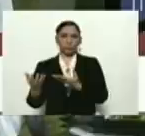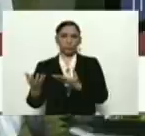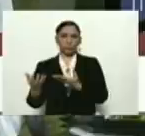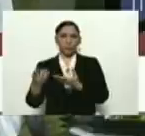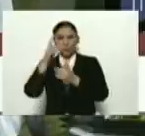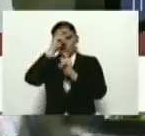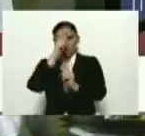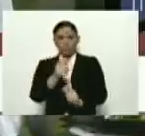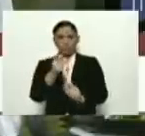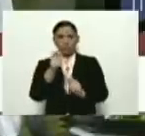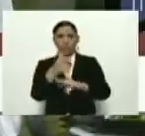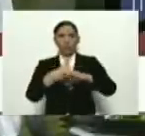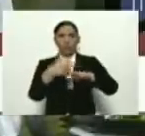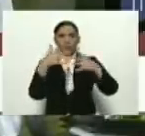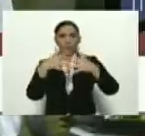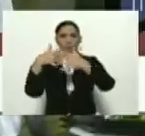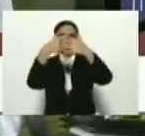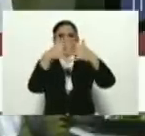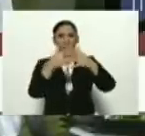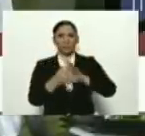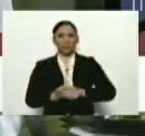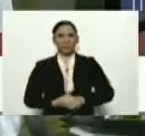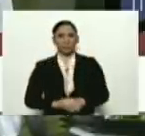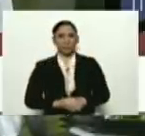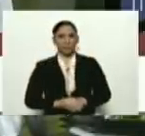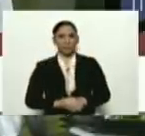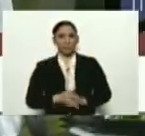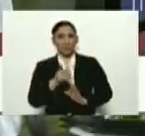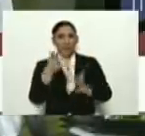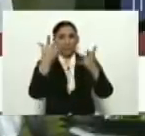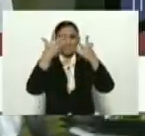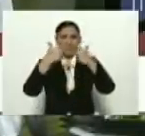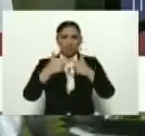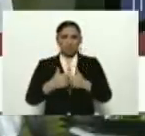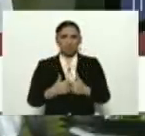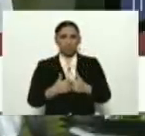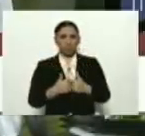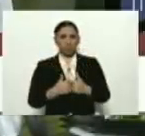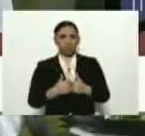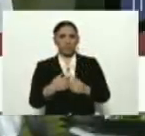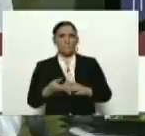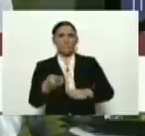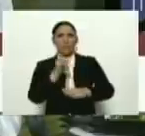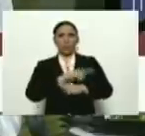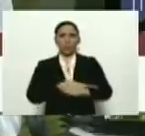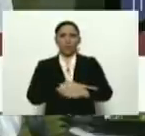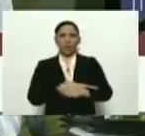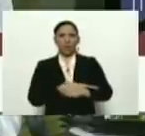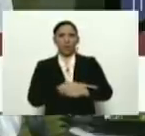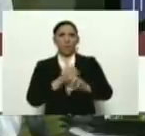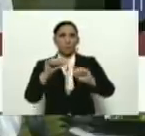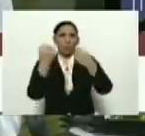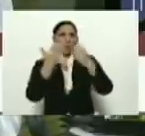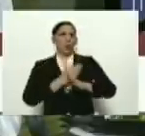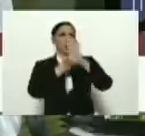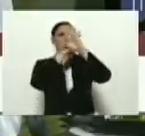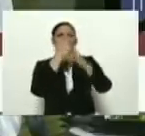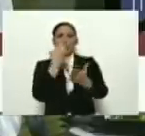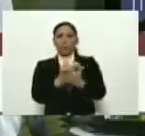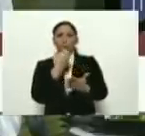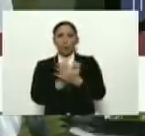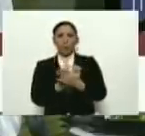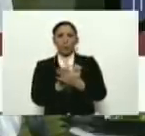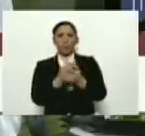el gobierno de los Estados Unidos, cuya administración ha recrudecido el bloqueo económico, comercial y financiero contra